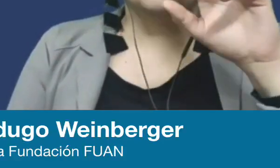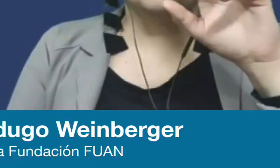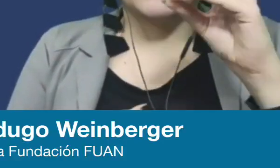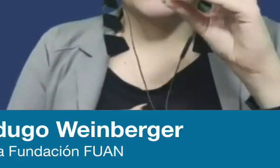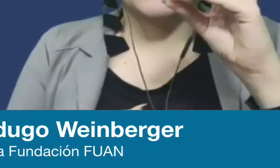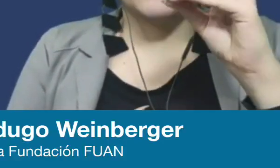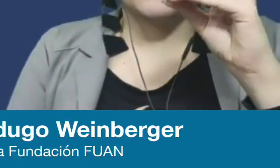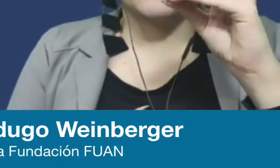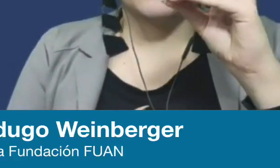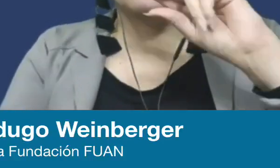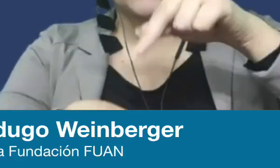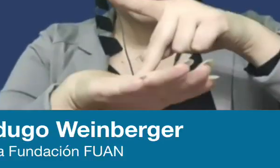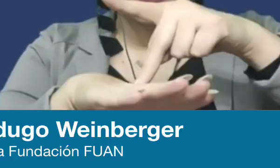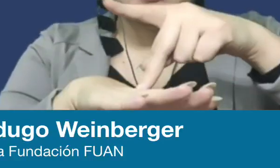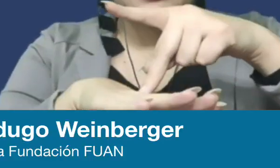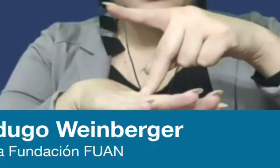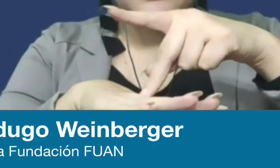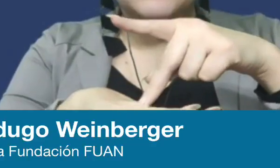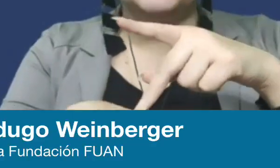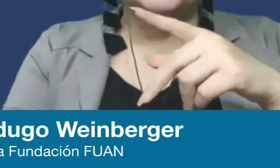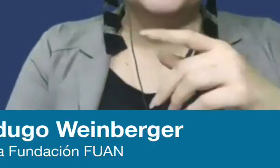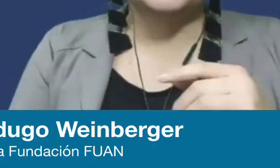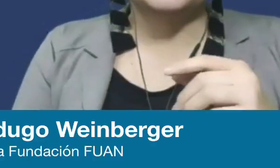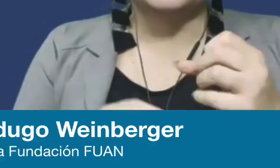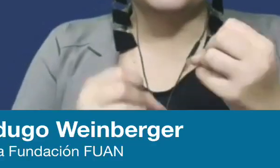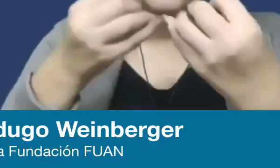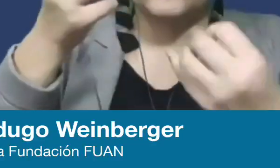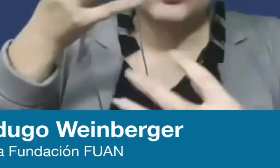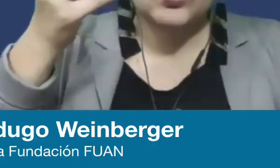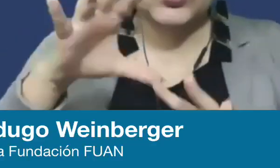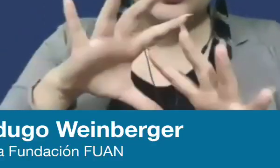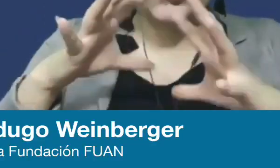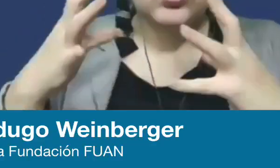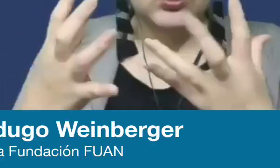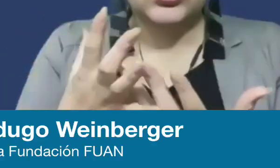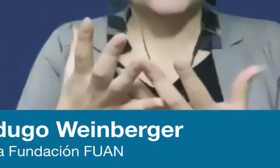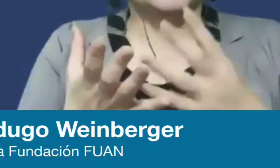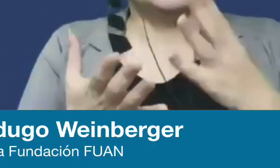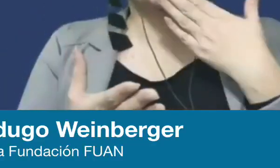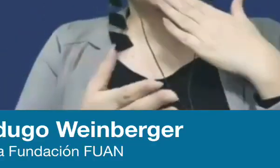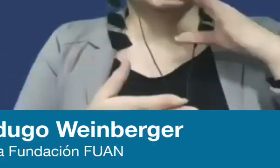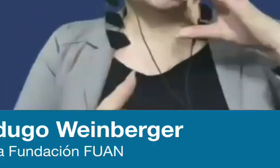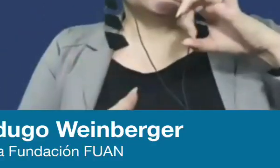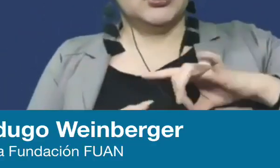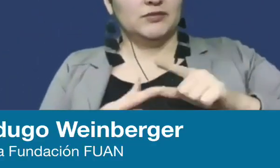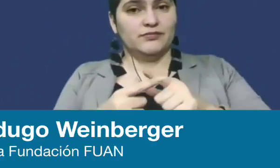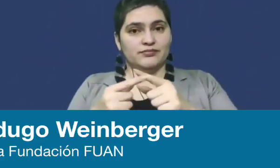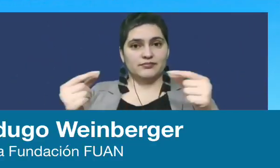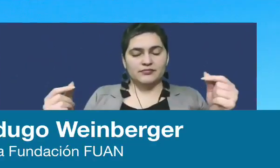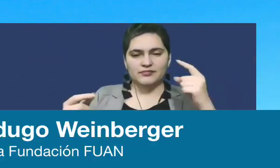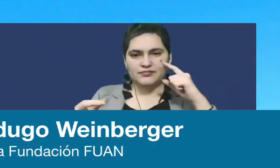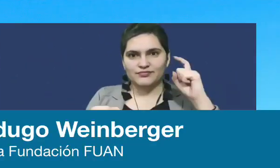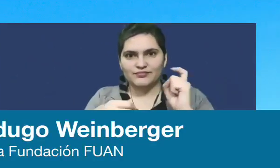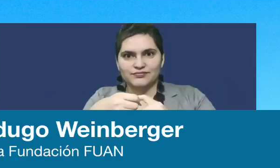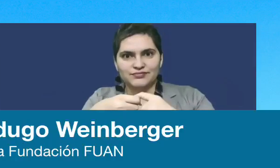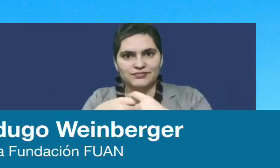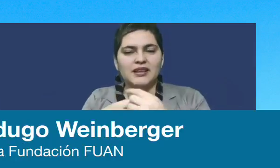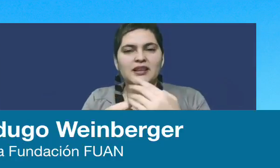encanta que se conecten personas de tantos rincones de Chile y también de otros países. También señalar que llegaron algunas